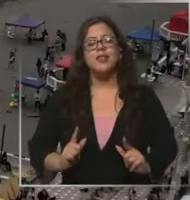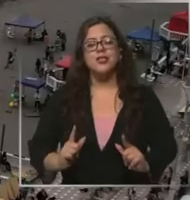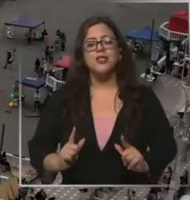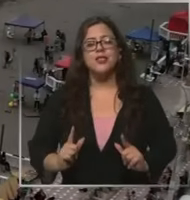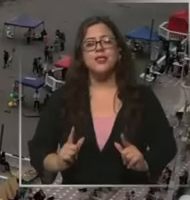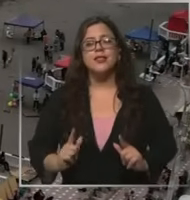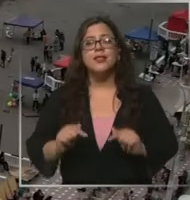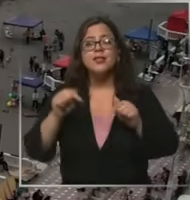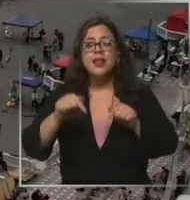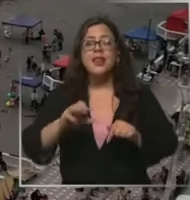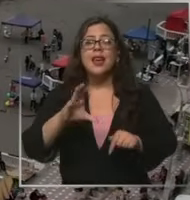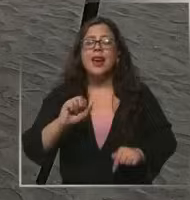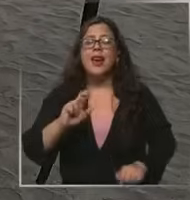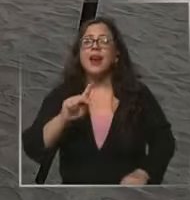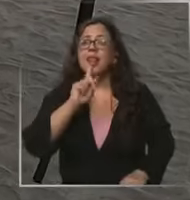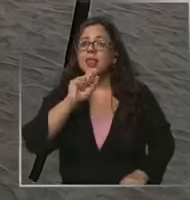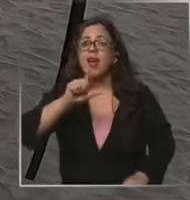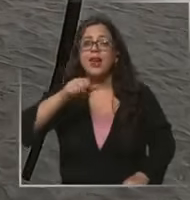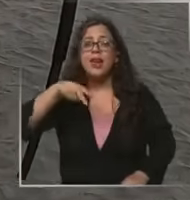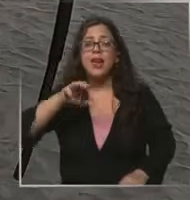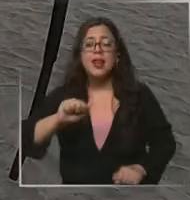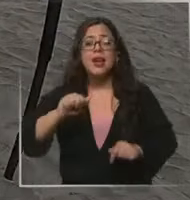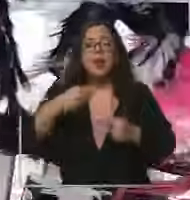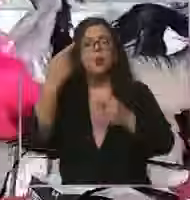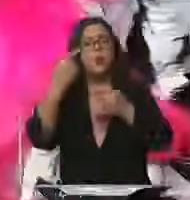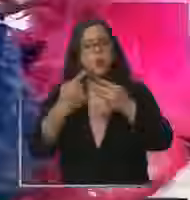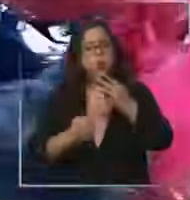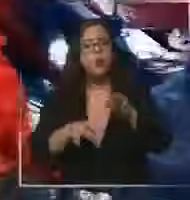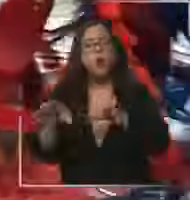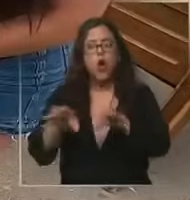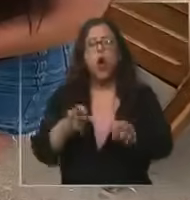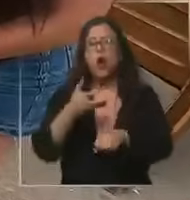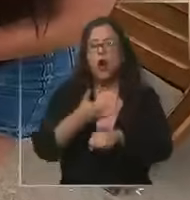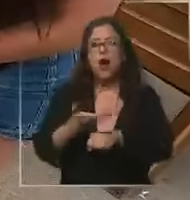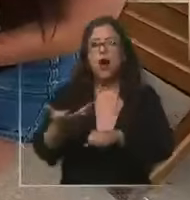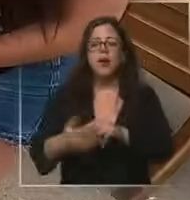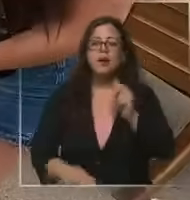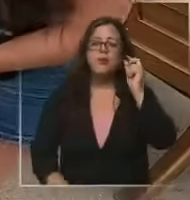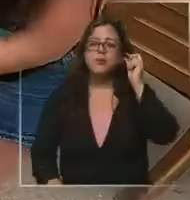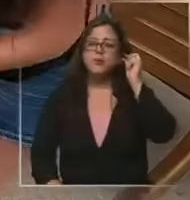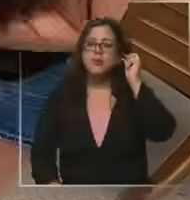Y es que en Cartagena la oferta es diversa.